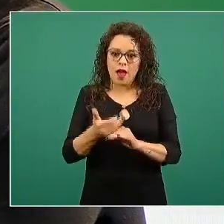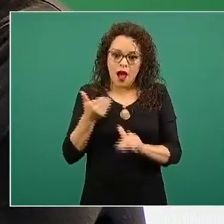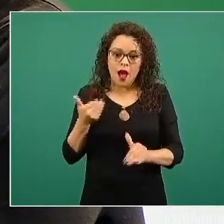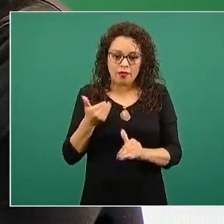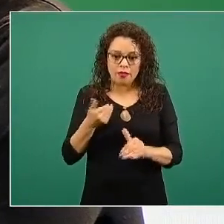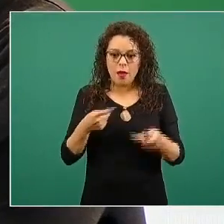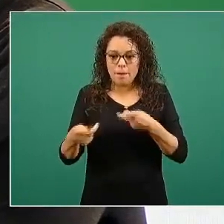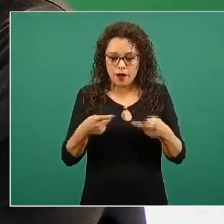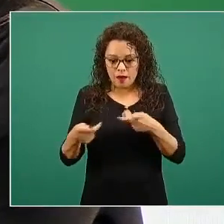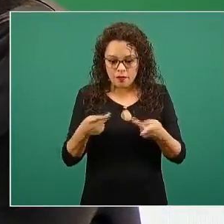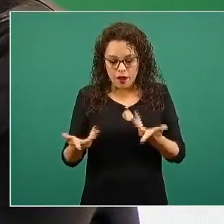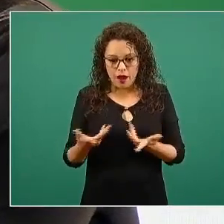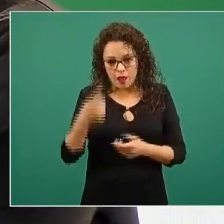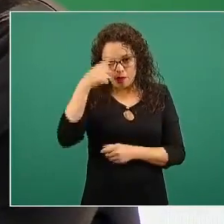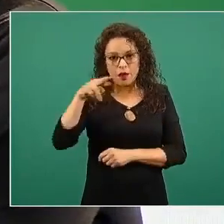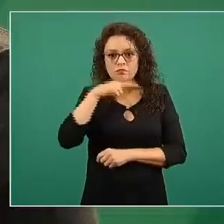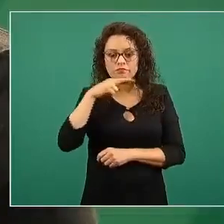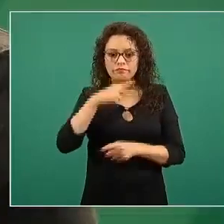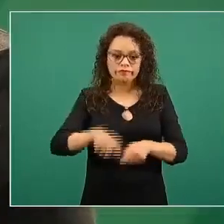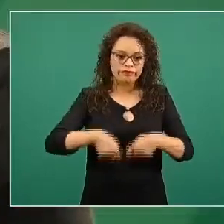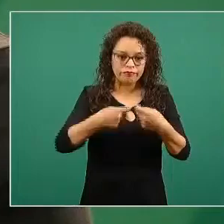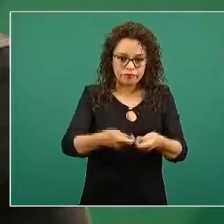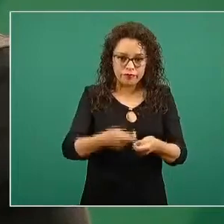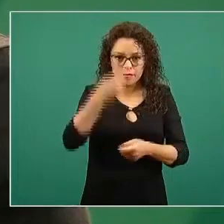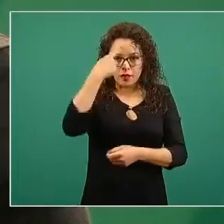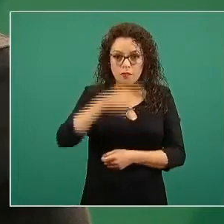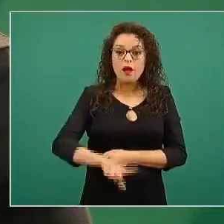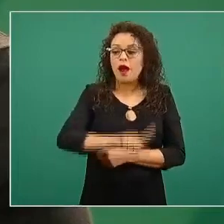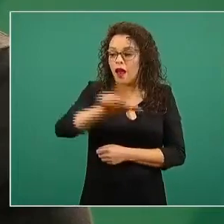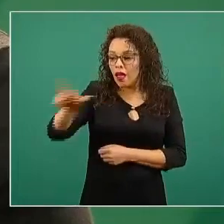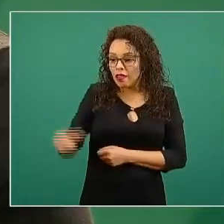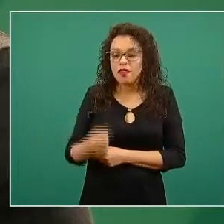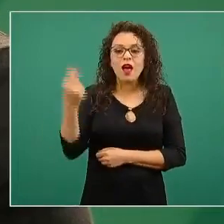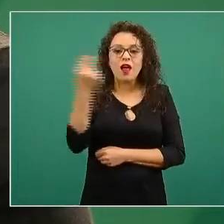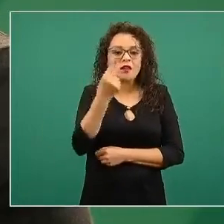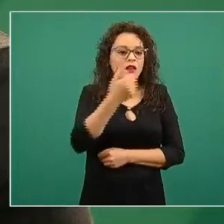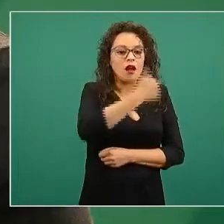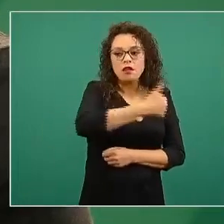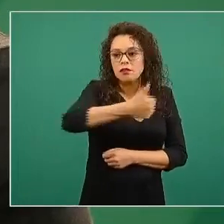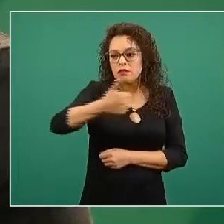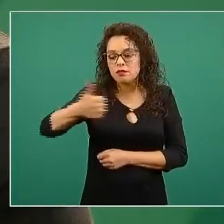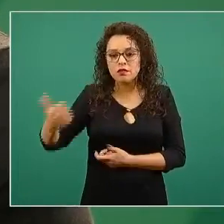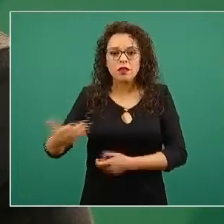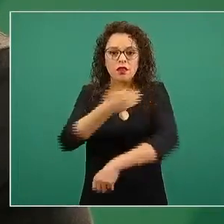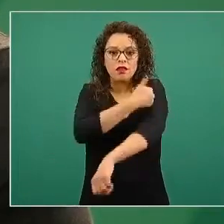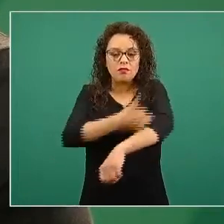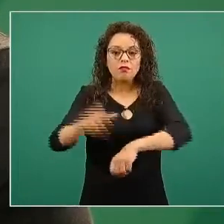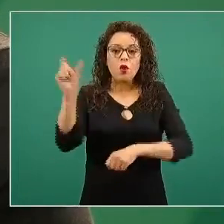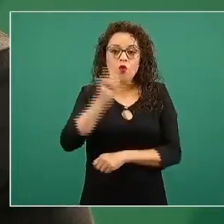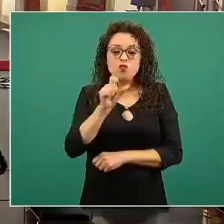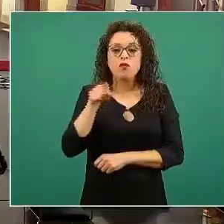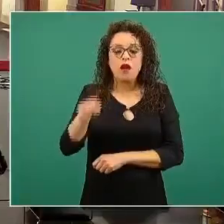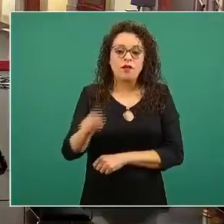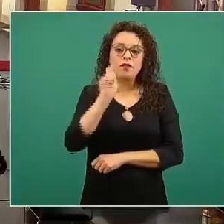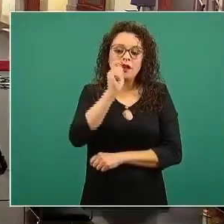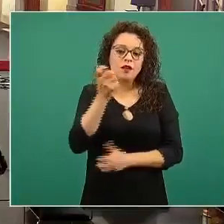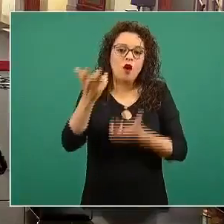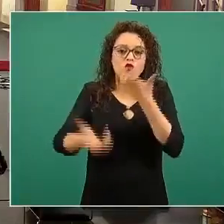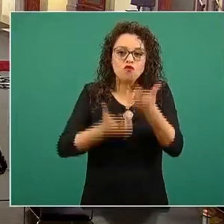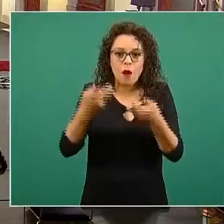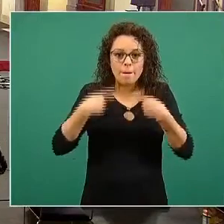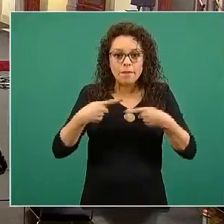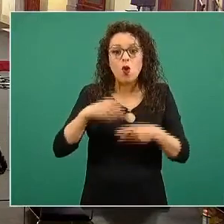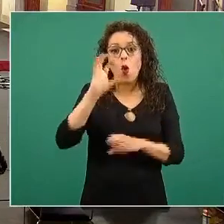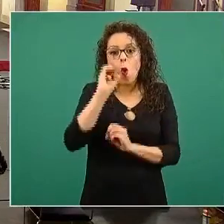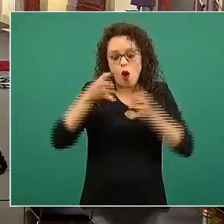todo para las necesidades subsecuentes que se tienen hasta el momento del entierro o la cremación de las